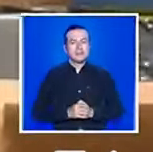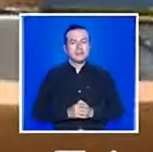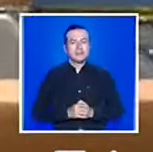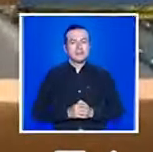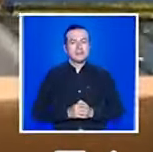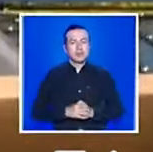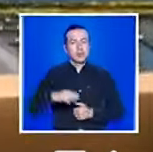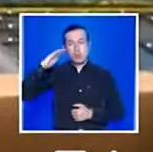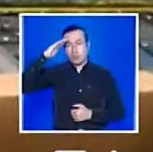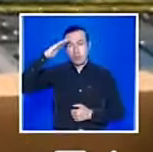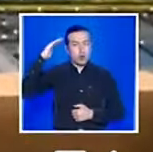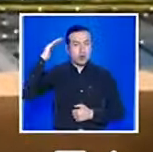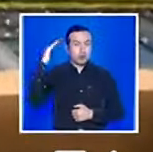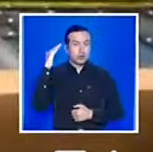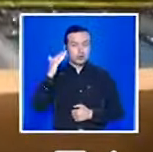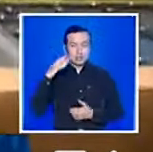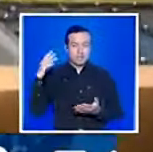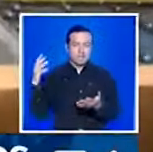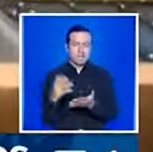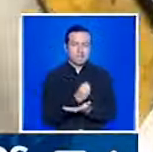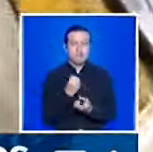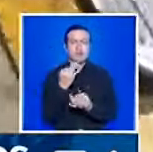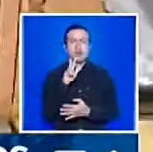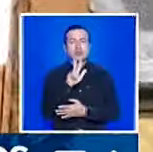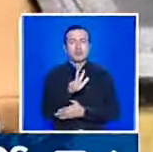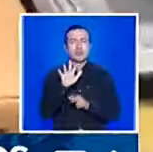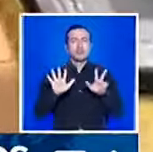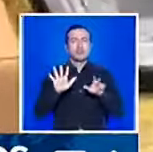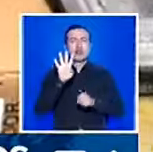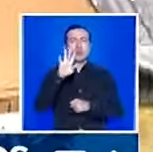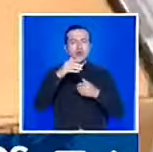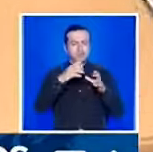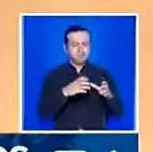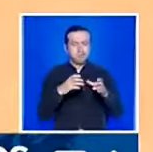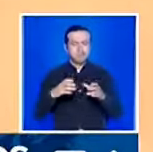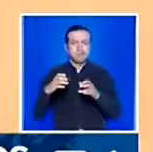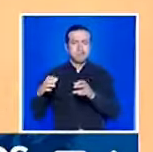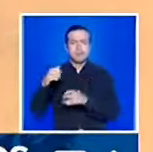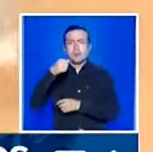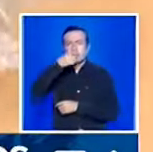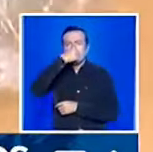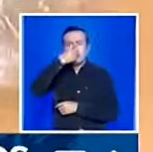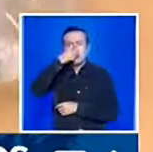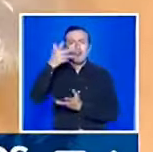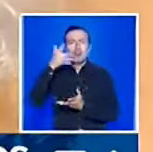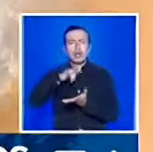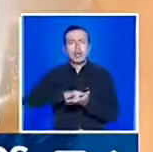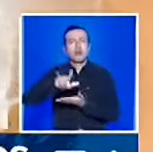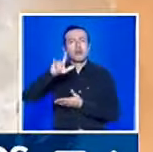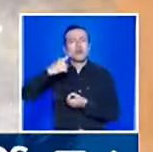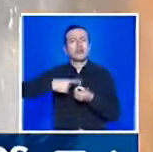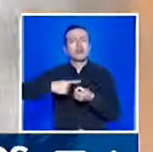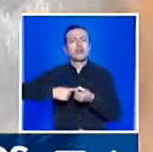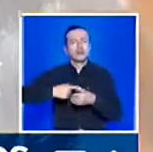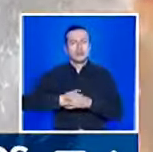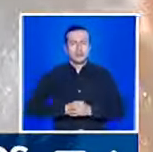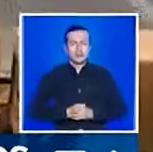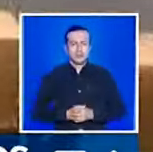La policía antinarcóticos decomisó este martes 384 paquetes de cocaína en el aeropuerto Mariscal Sucre de Quito.